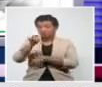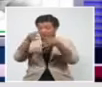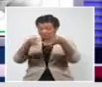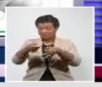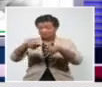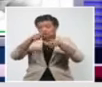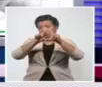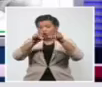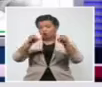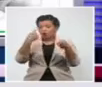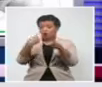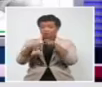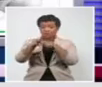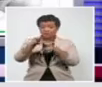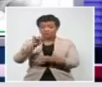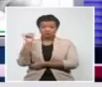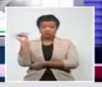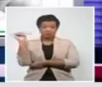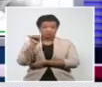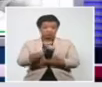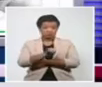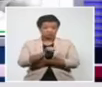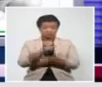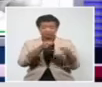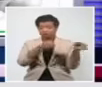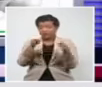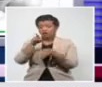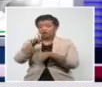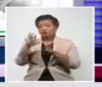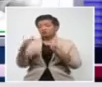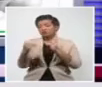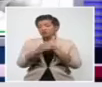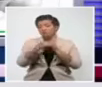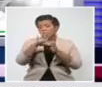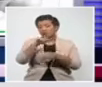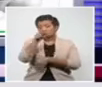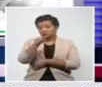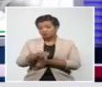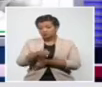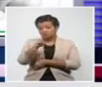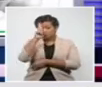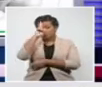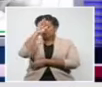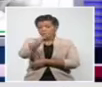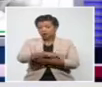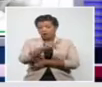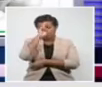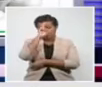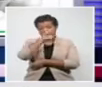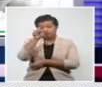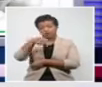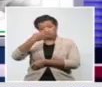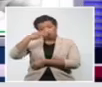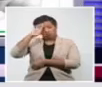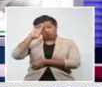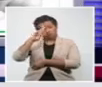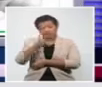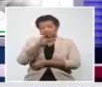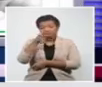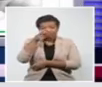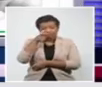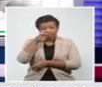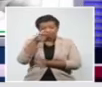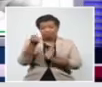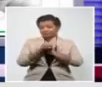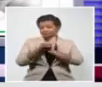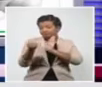importados, 14.004 pacientes ingresados en los hospitales del país en vigilancia, sospechosos y